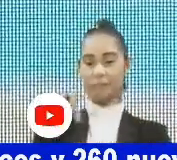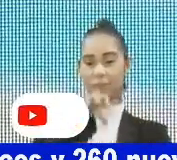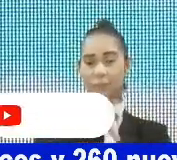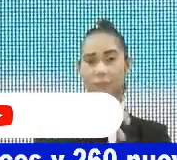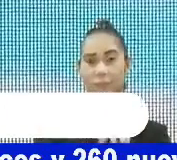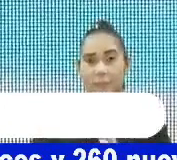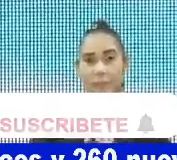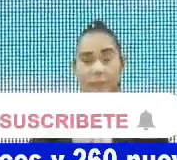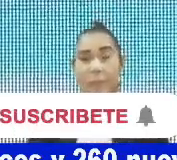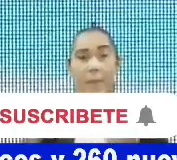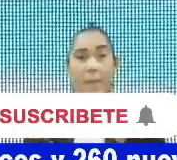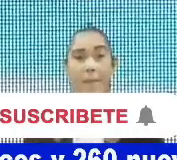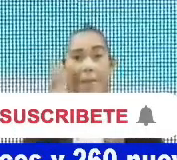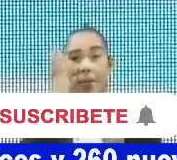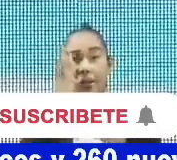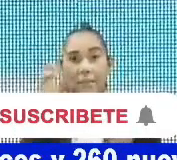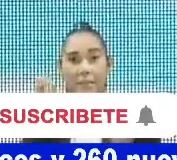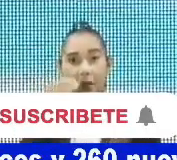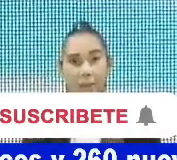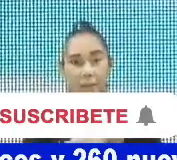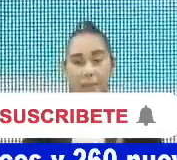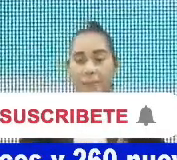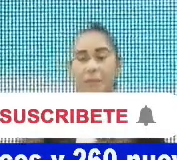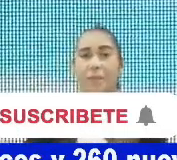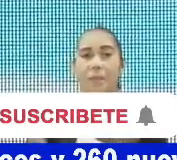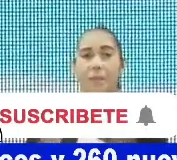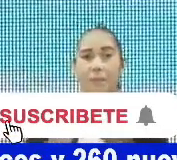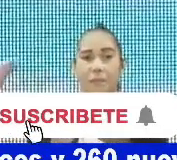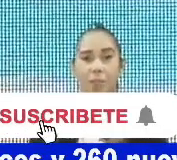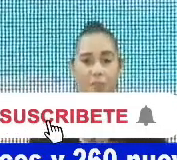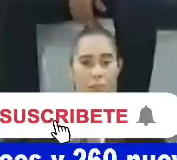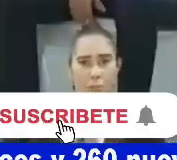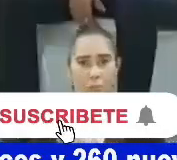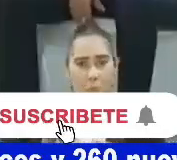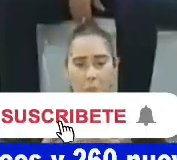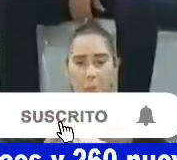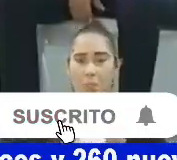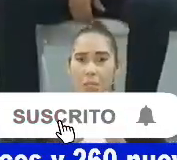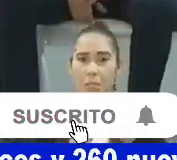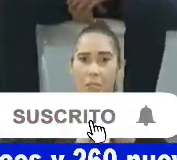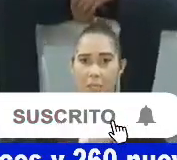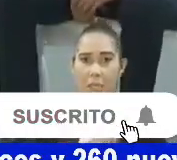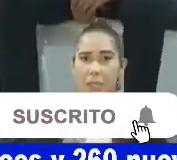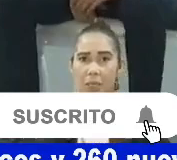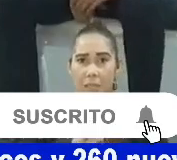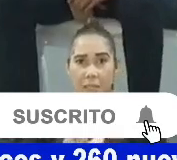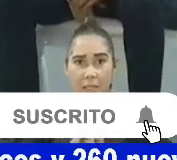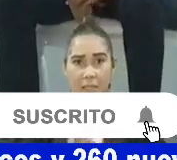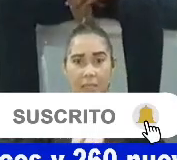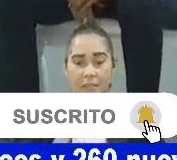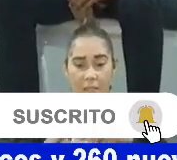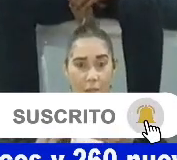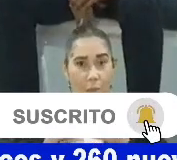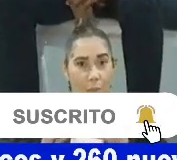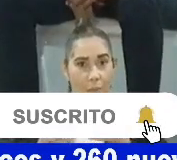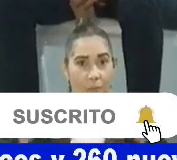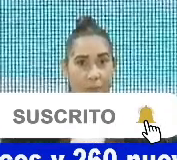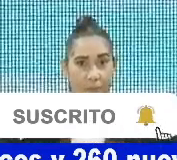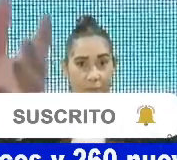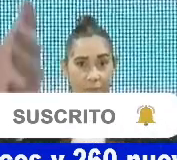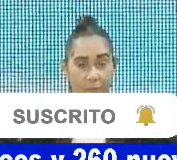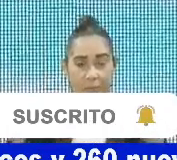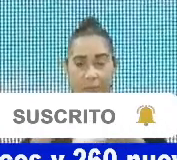través de más de 7.000 organizaciones sociales como juntas de vecinos, iglesias, clubes